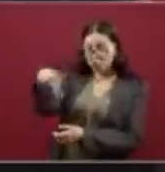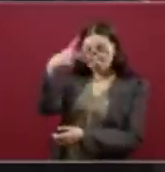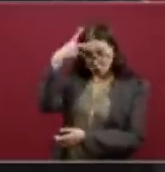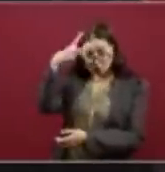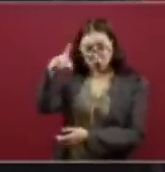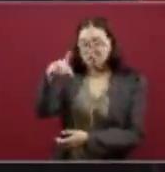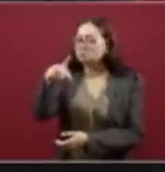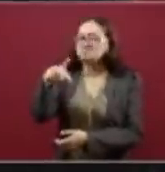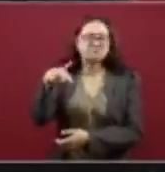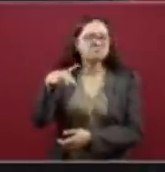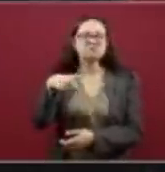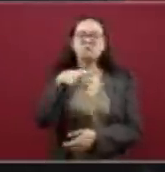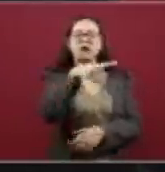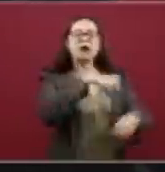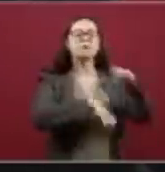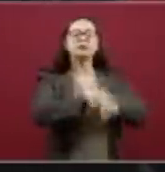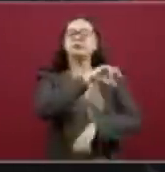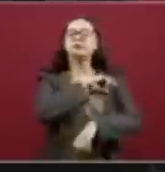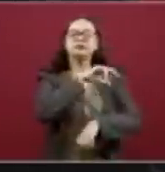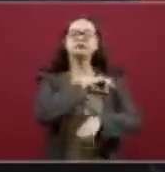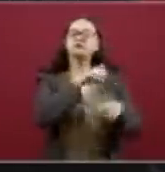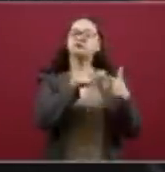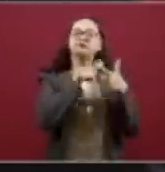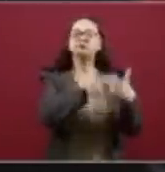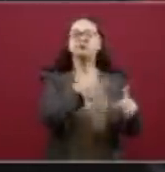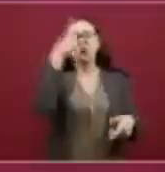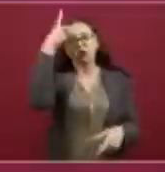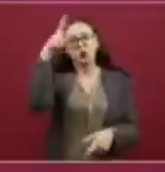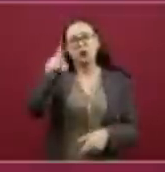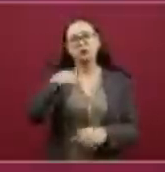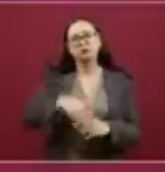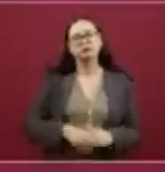es propiedad de la empresa que lo construye.